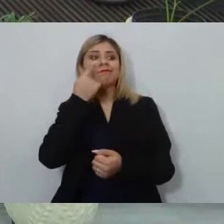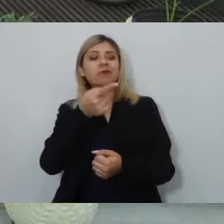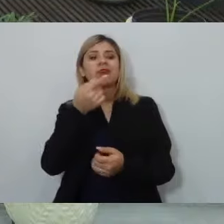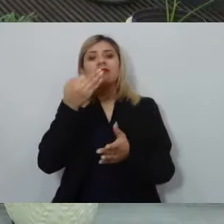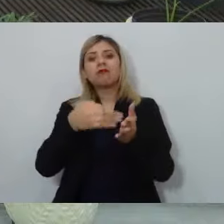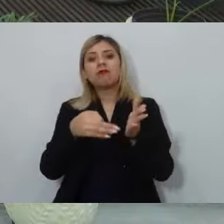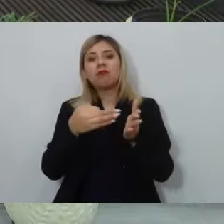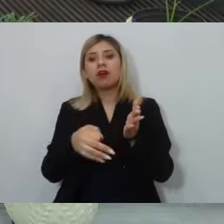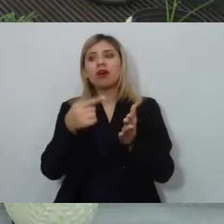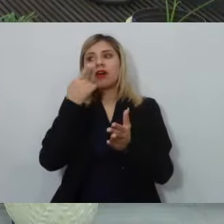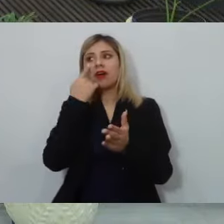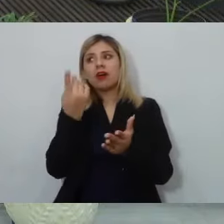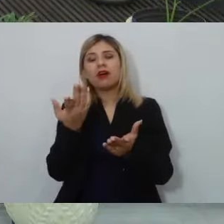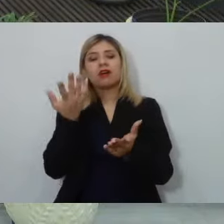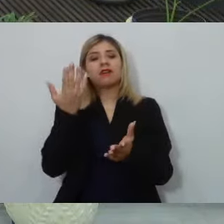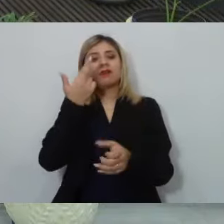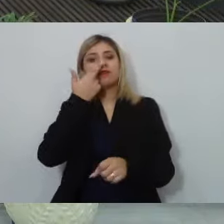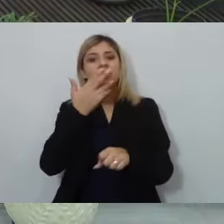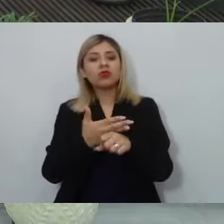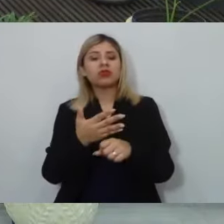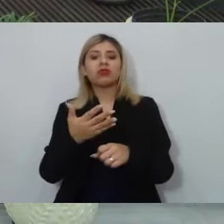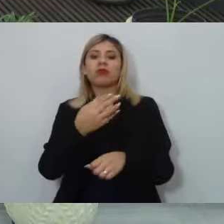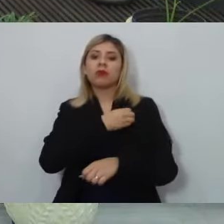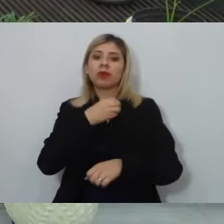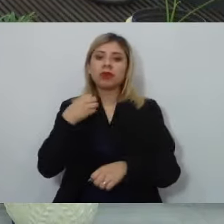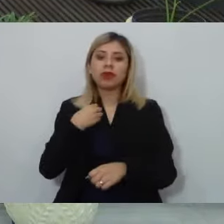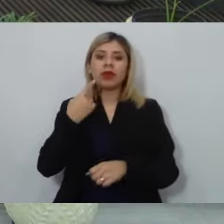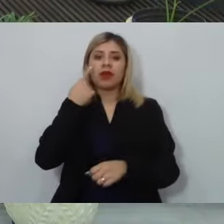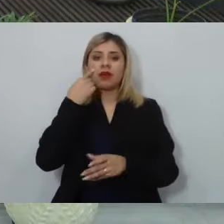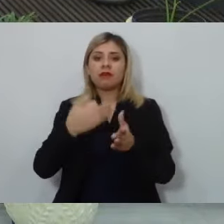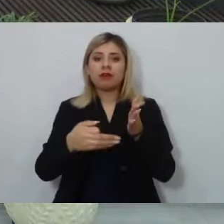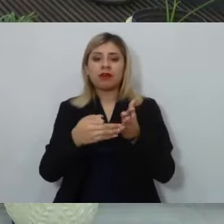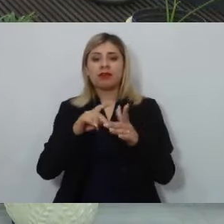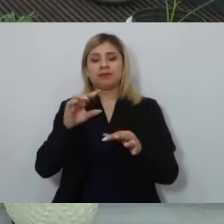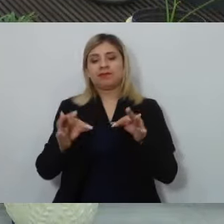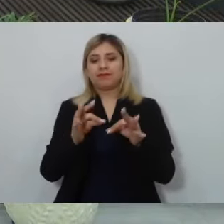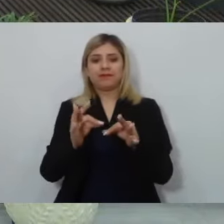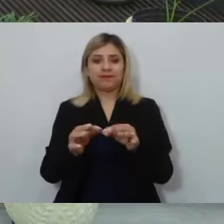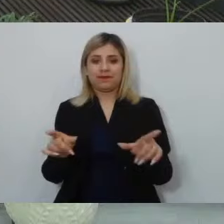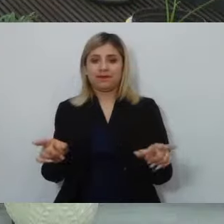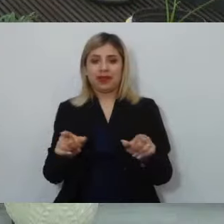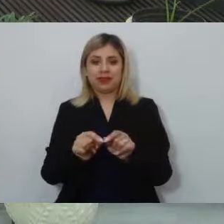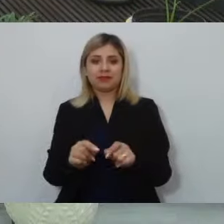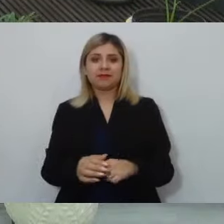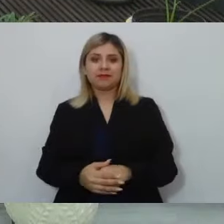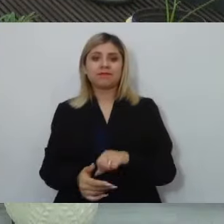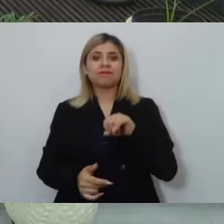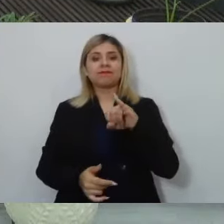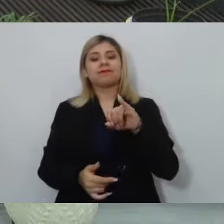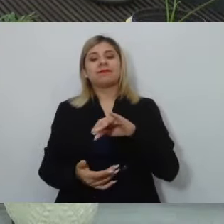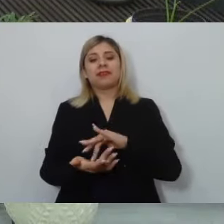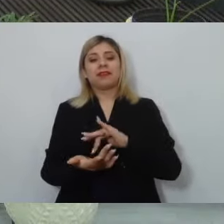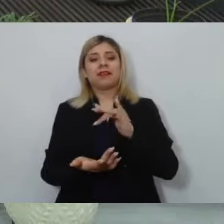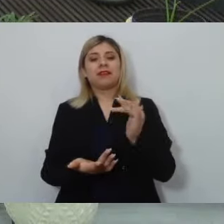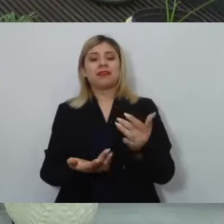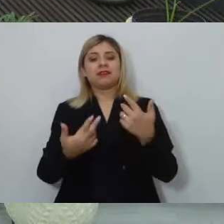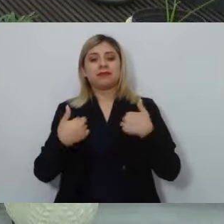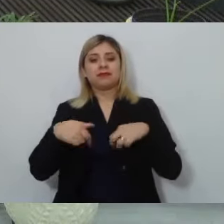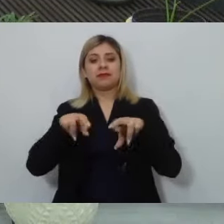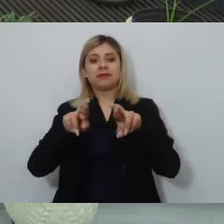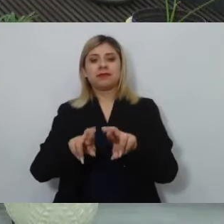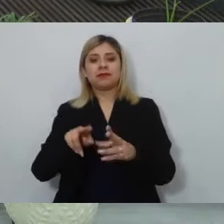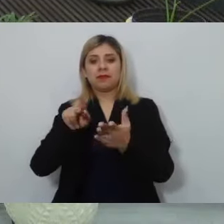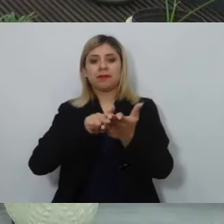comentario vamos a proceder a la votación hay otra moción del señor representante del partido político futuro Mario